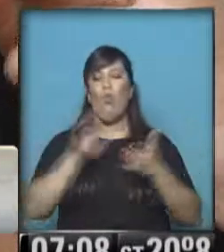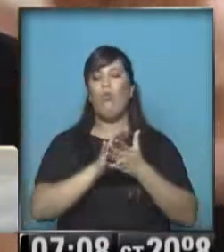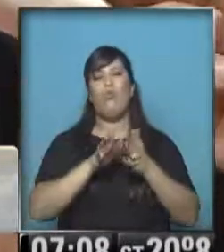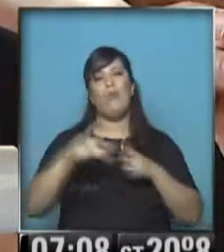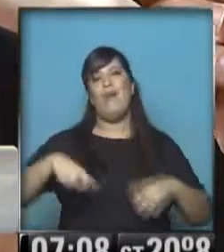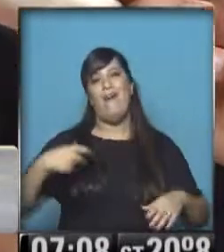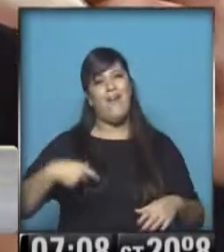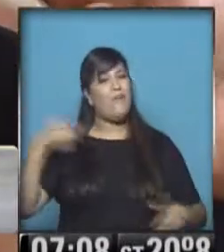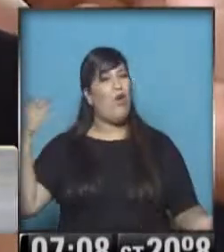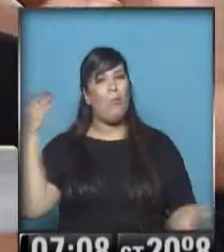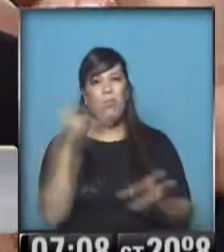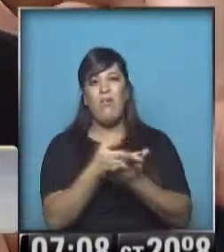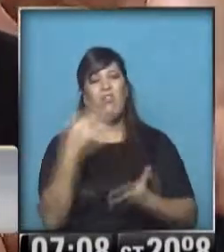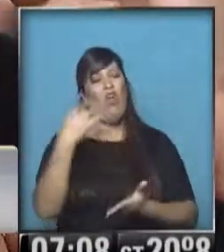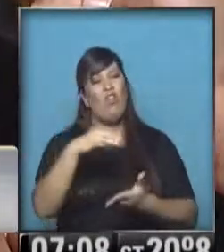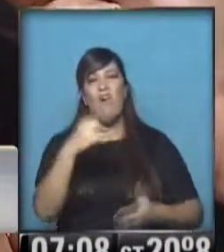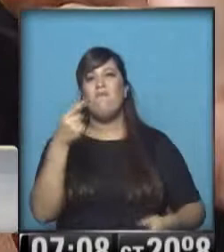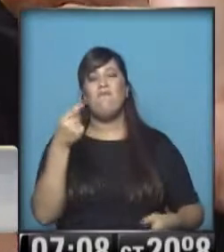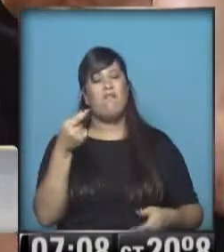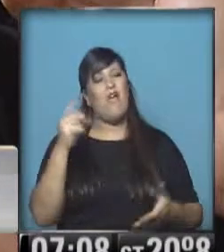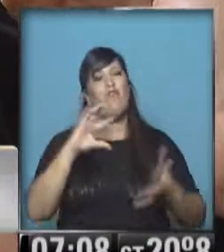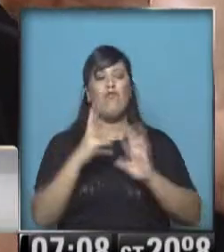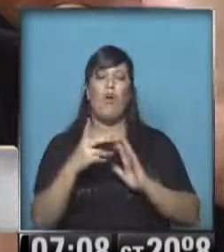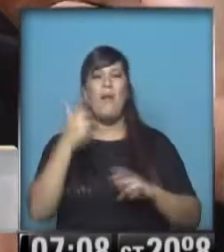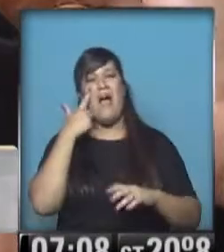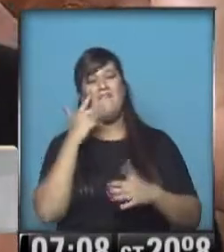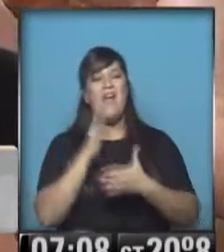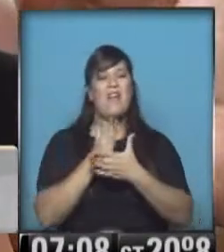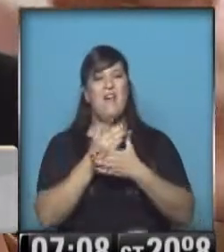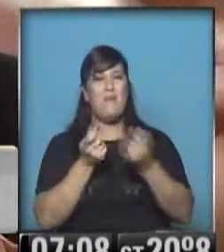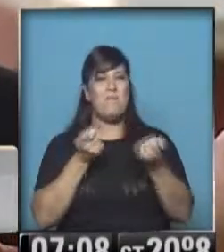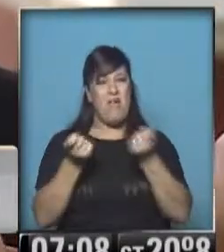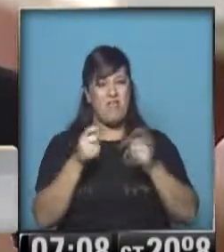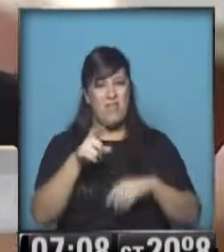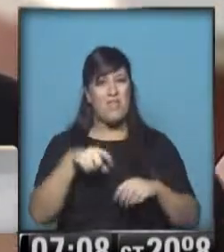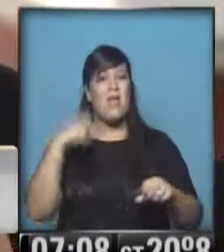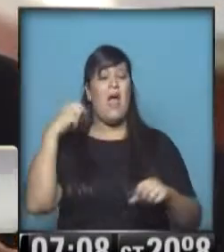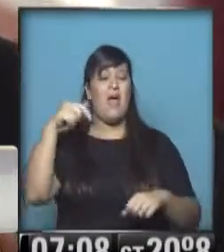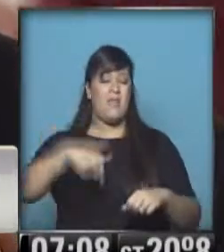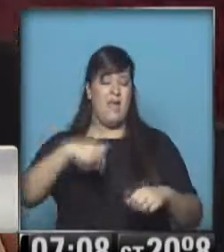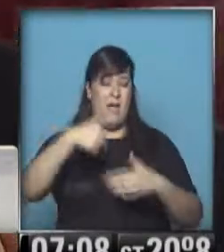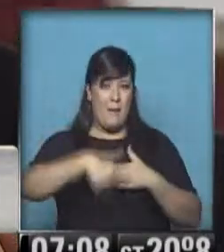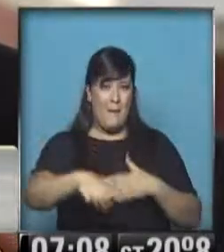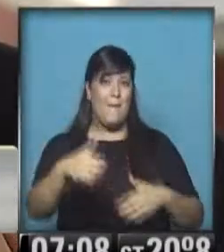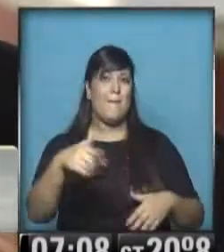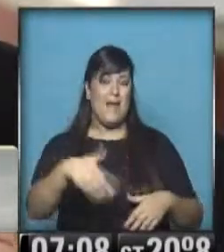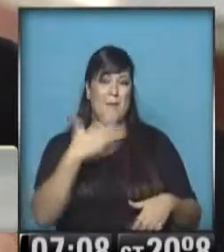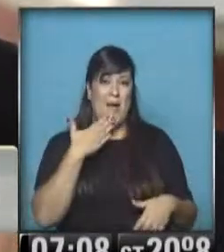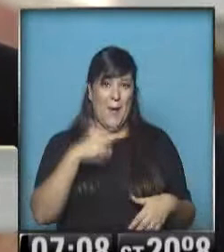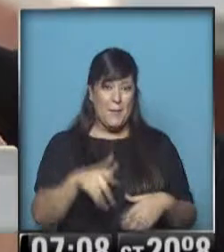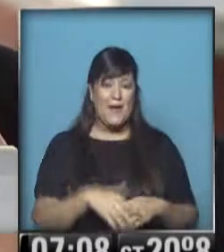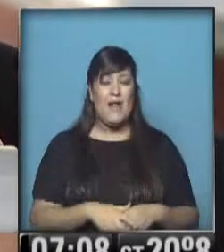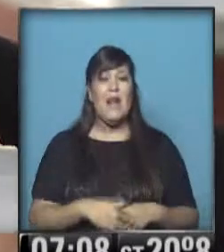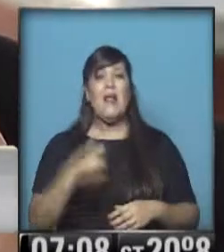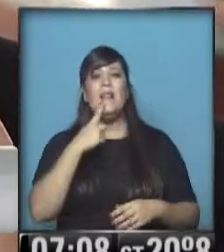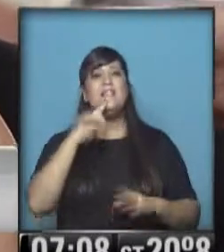pidió entonces el otorgamiento de una cifra puente o porcentual a cuenta a partir de este mes, el mes que está en curso, que se